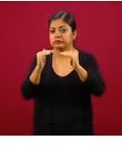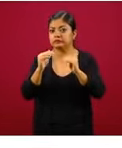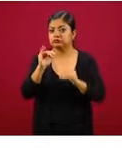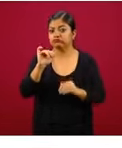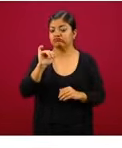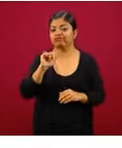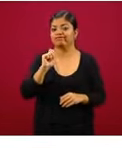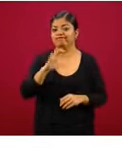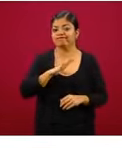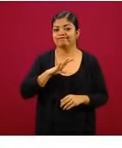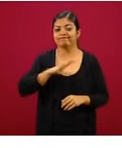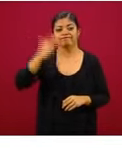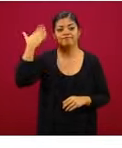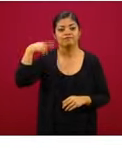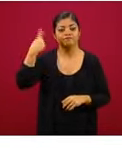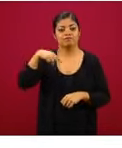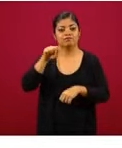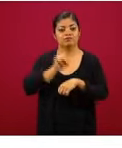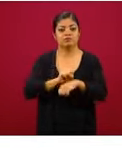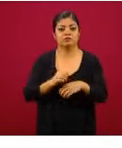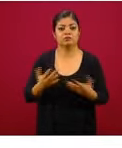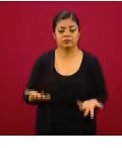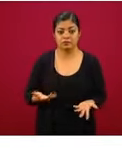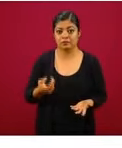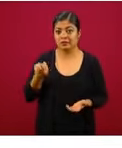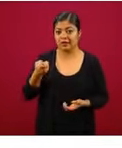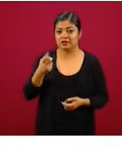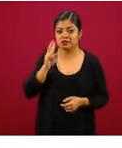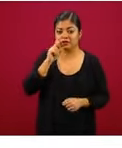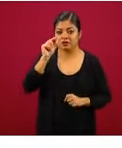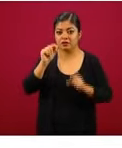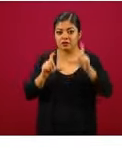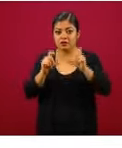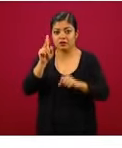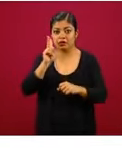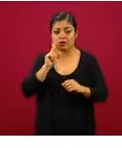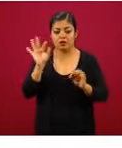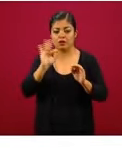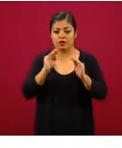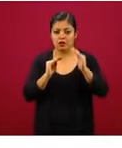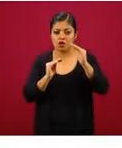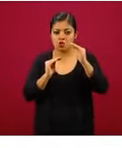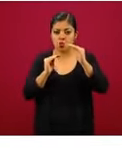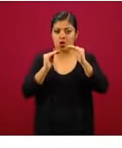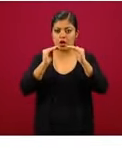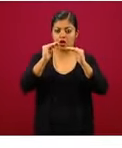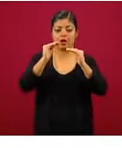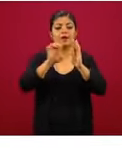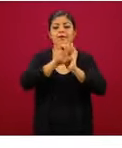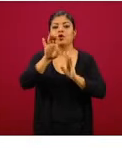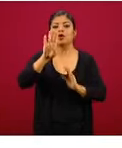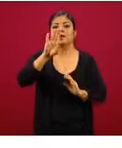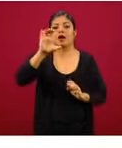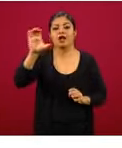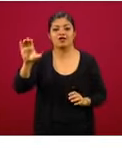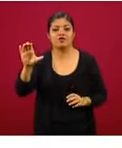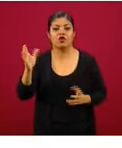superó a la que tenía la semana anterior. En la medida que vamos viendo que esas barras se igualan, como por ejemplo sería Baja